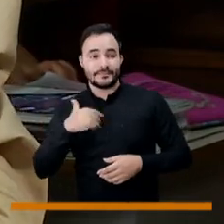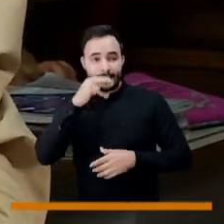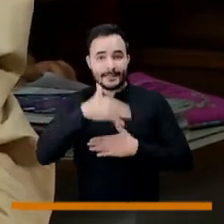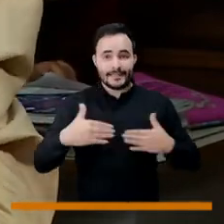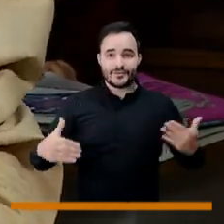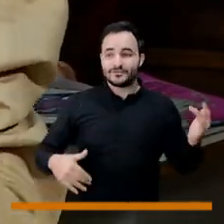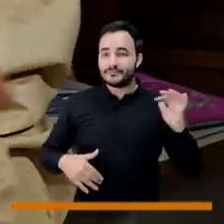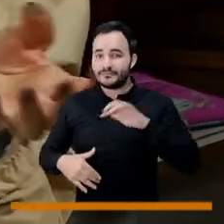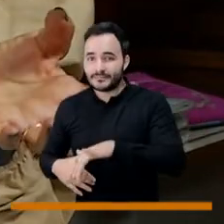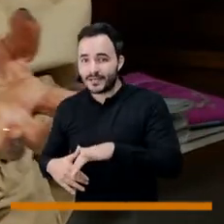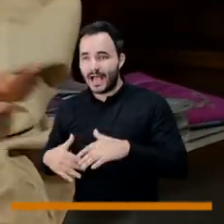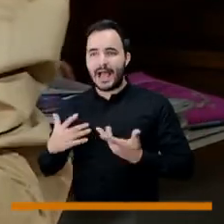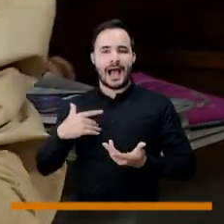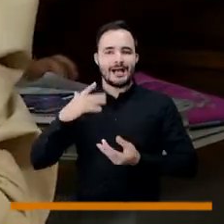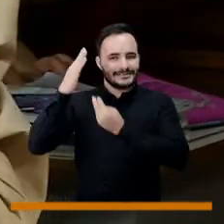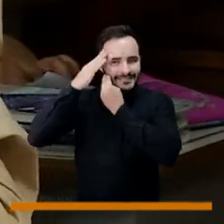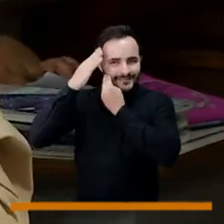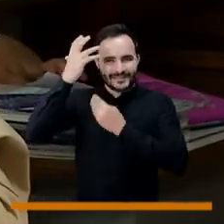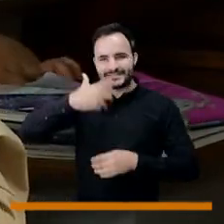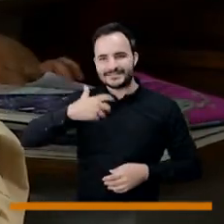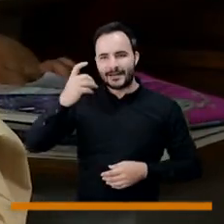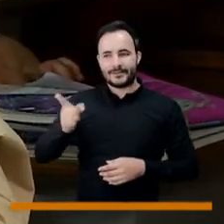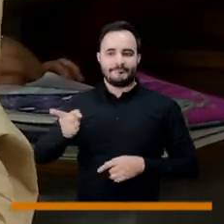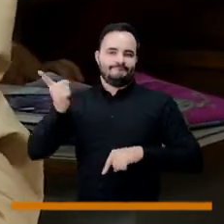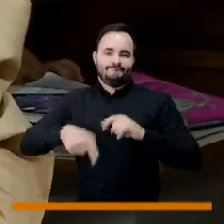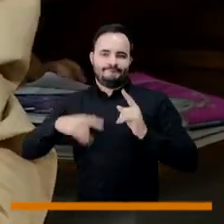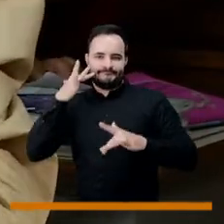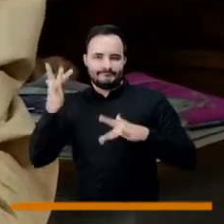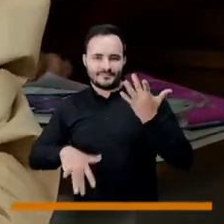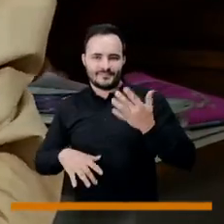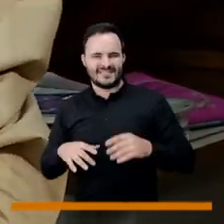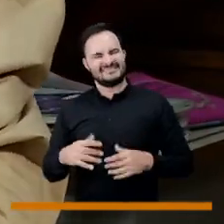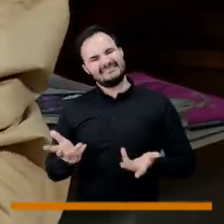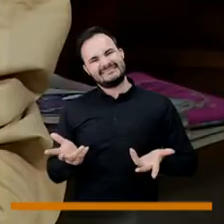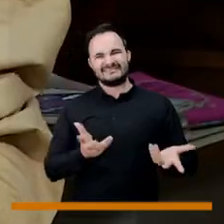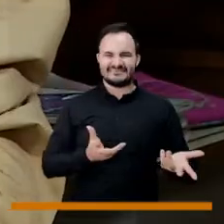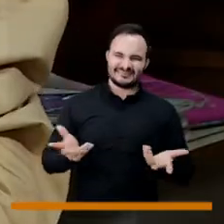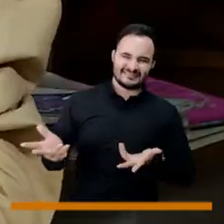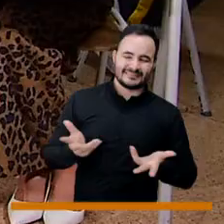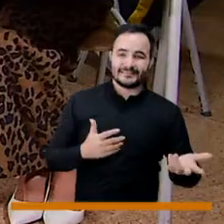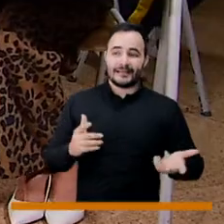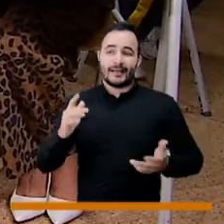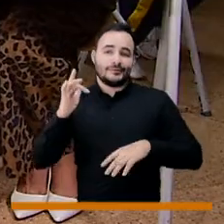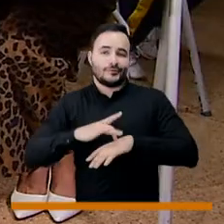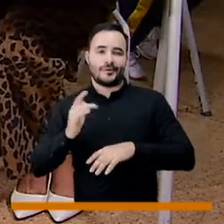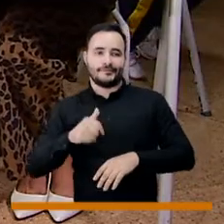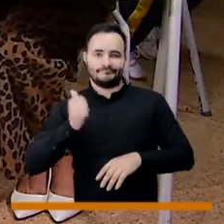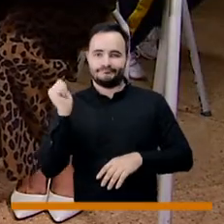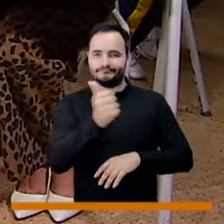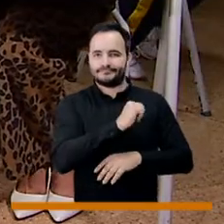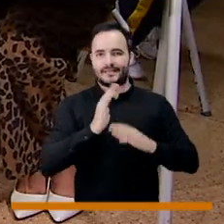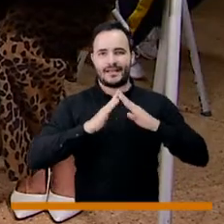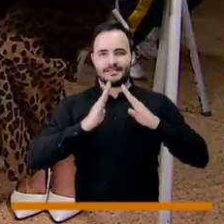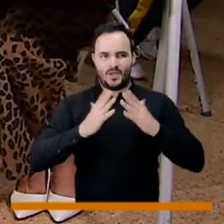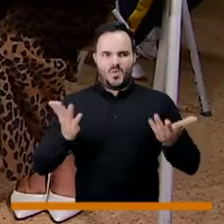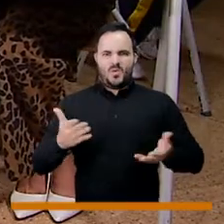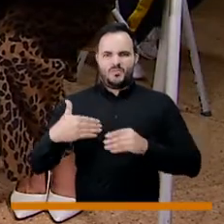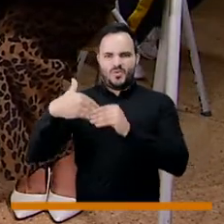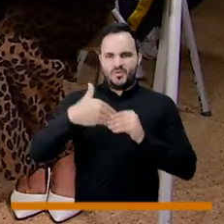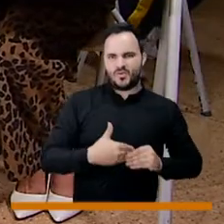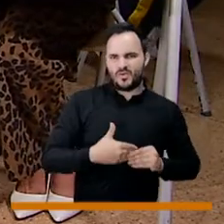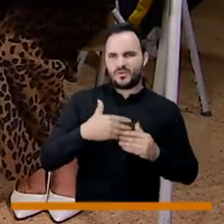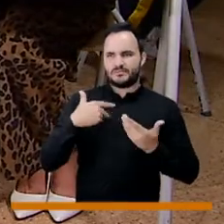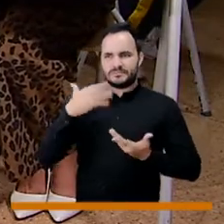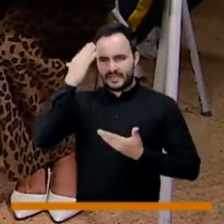que los niños no puedan hacer aquí las pruebas a ver las pruebas para avanzar no se puedan porque los tienen que hacer en sus casas y no